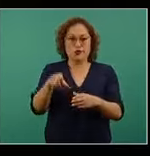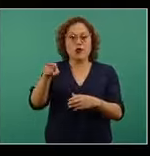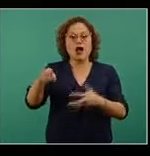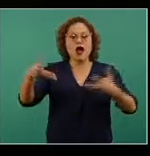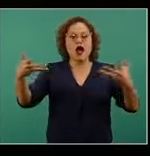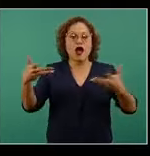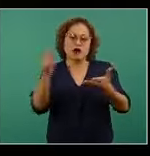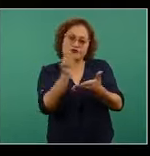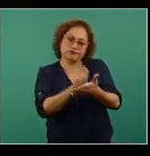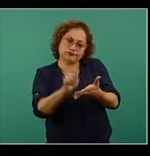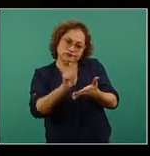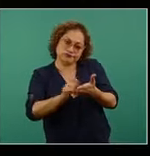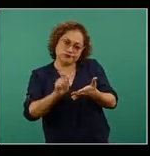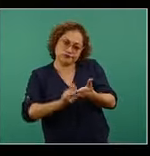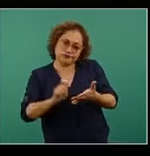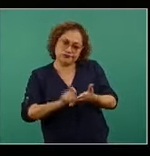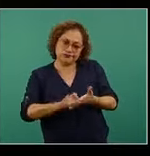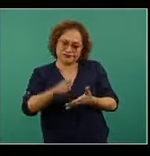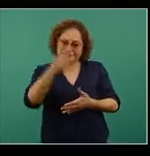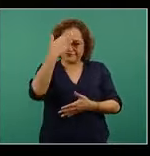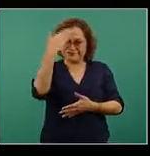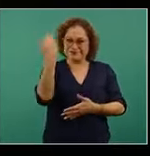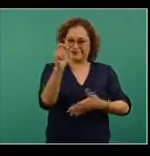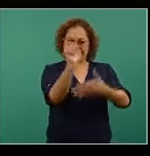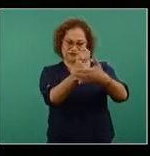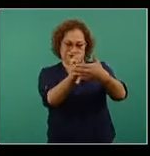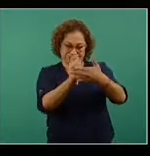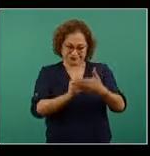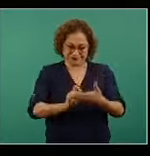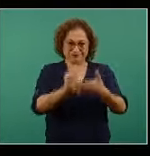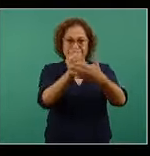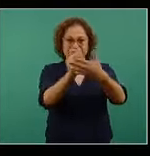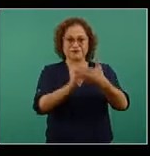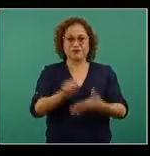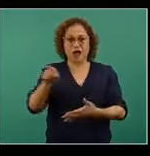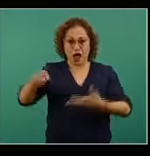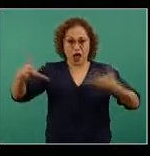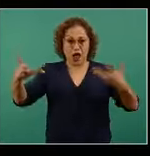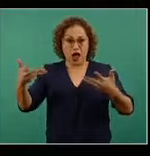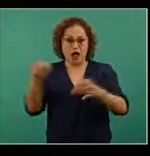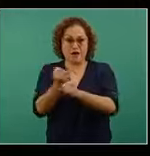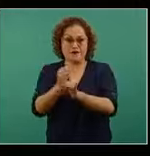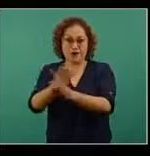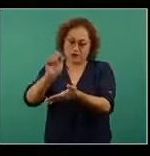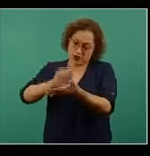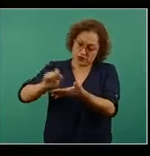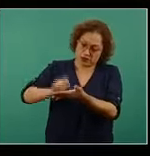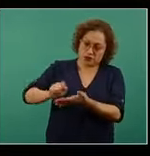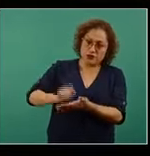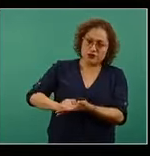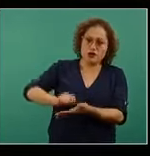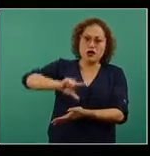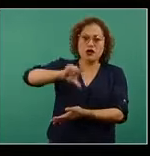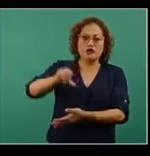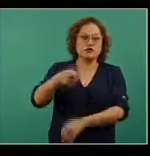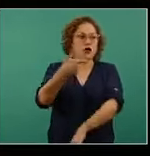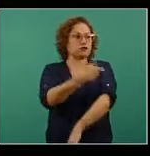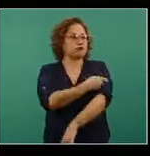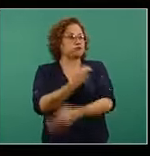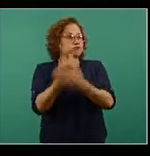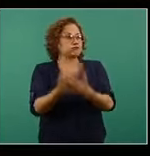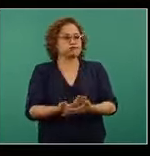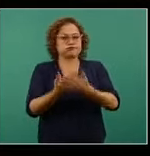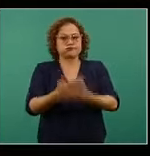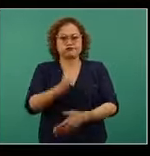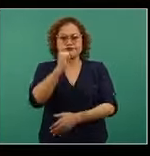de la conexión no estado apartado doble y le pidieron las apuntaron todas y al final nos la conar no se